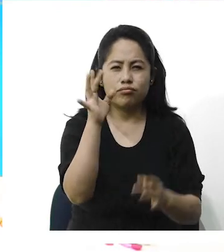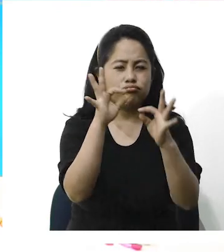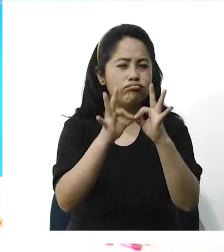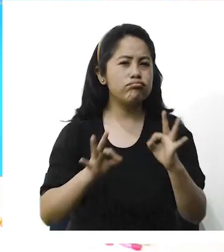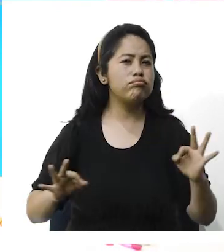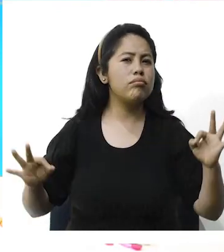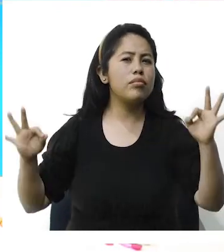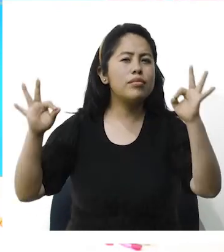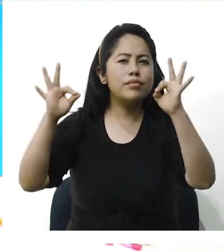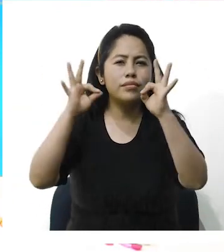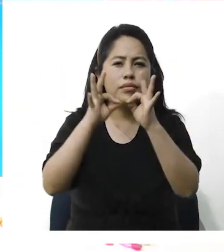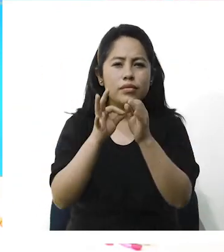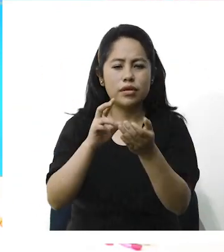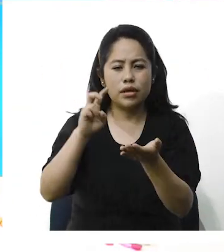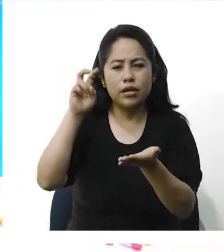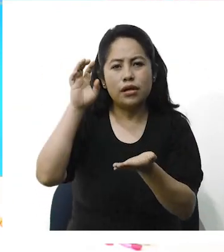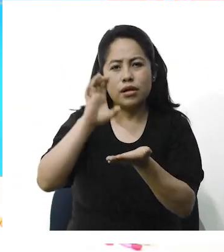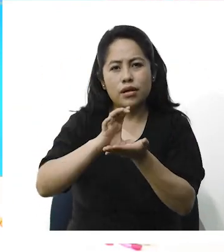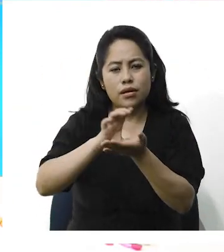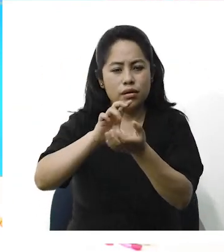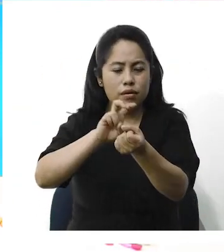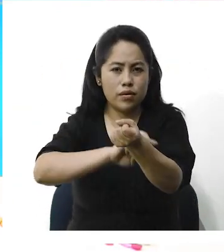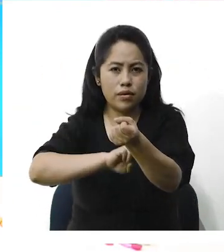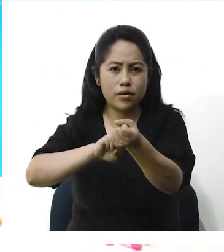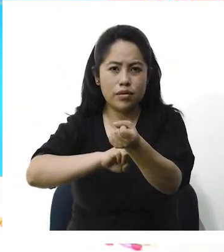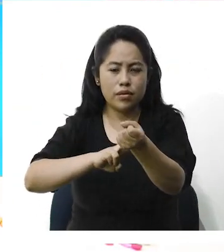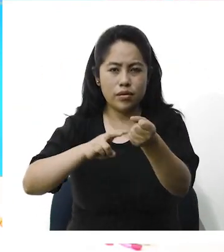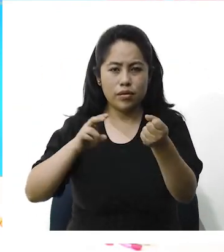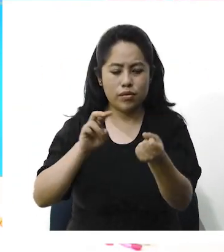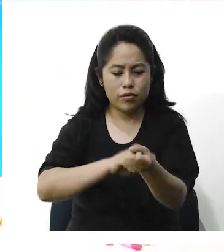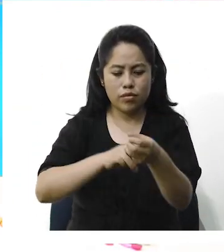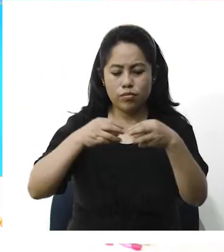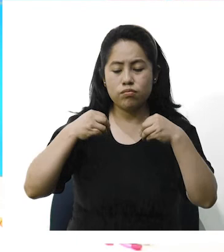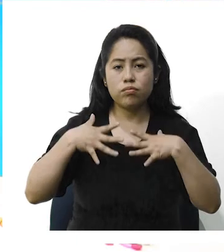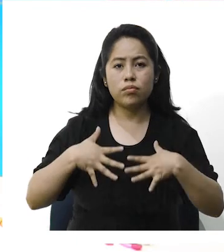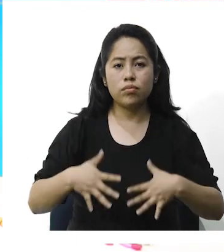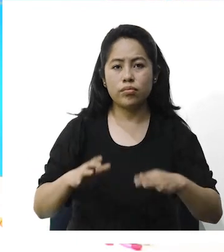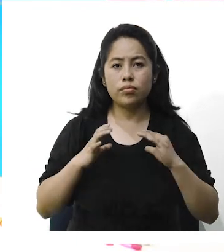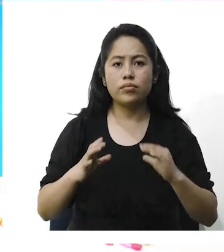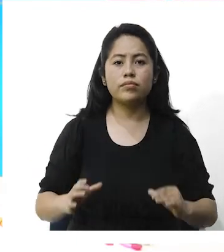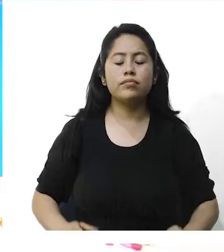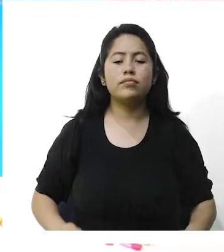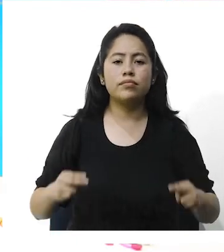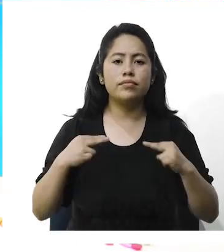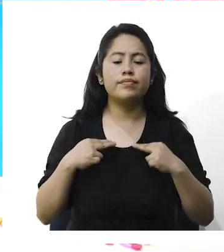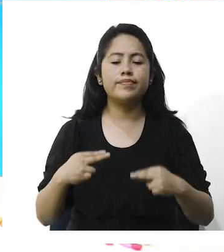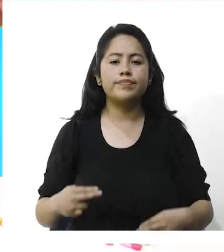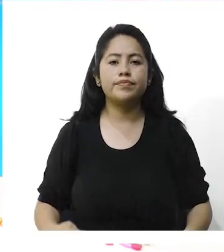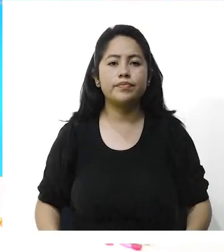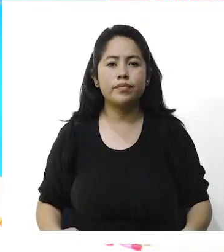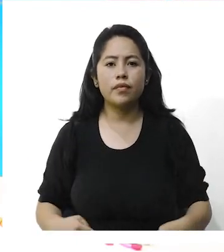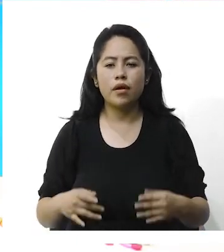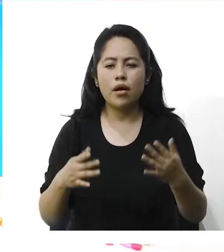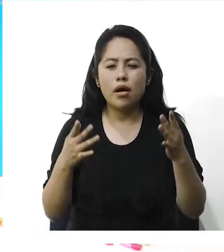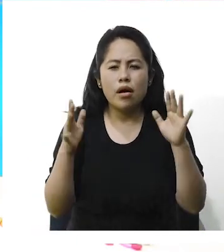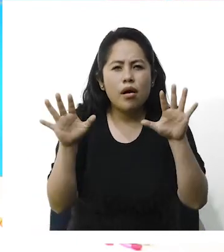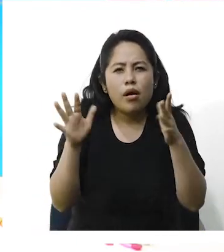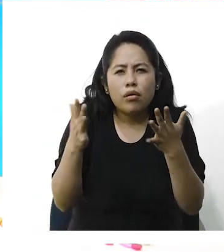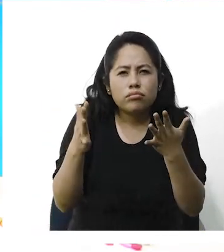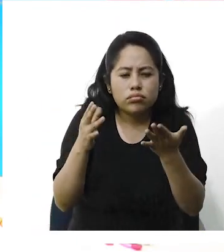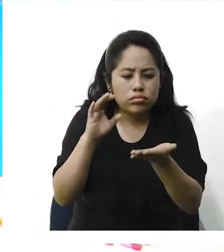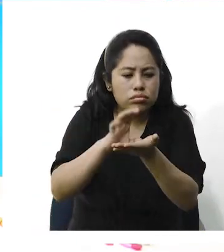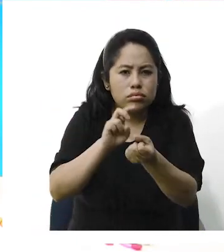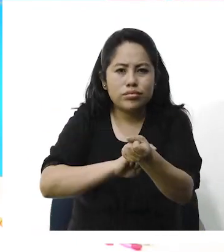es la importancia de las neuronas en nuestro sistema nervioso y en nuestro cuerpo humano? Sin neuronas no